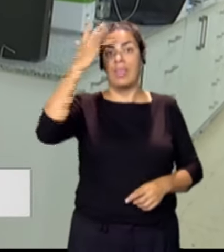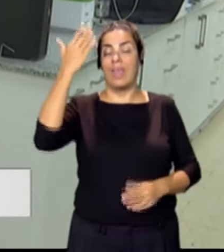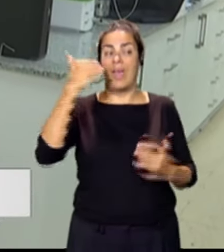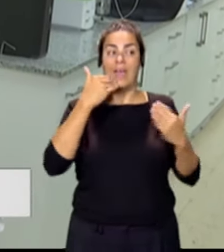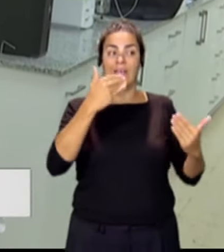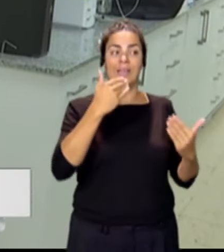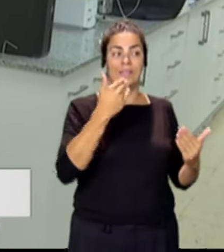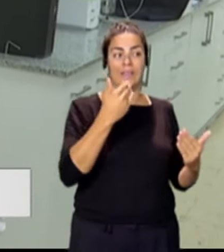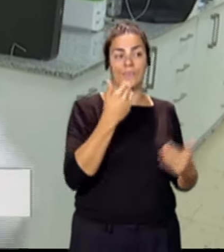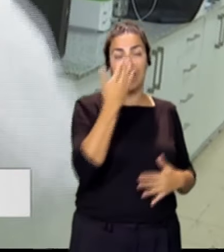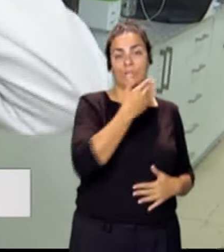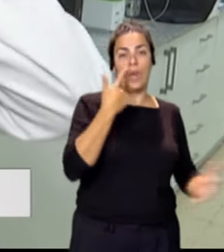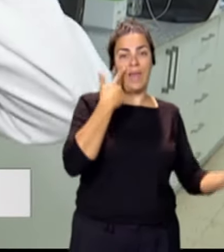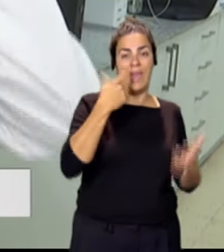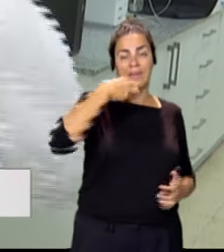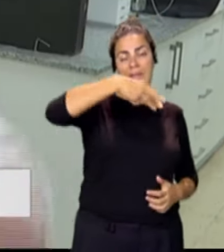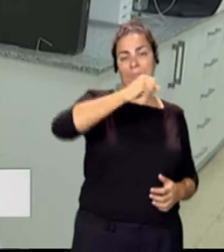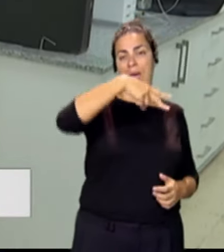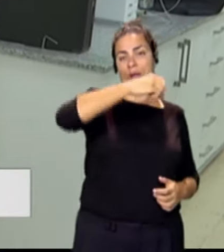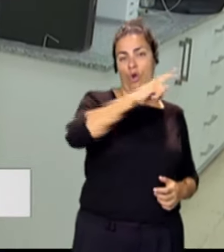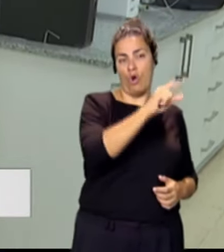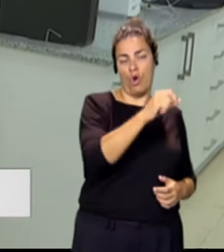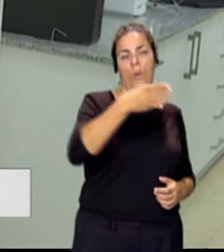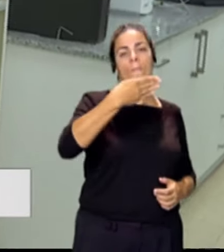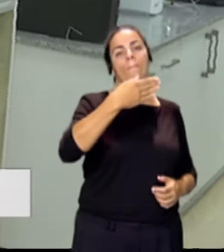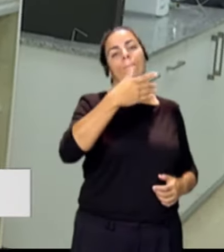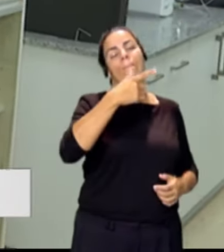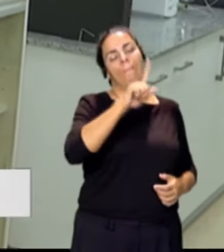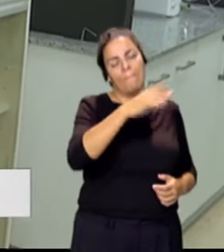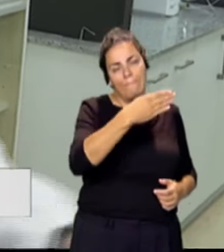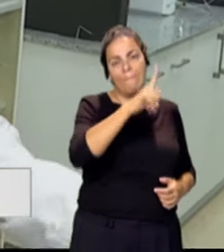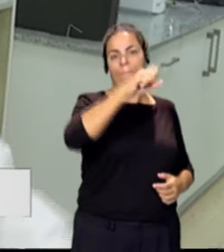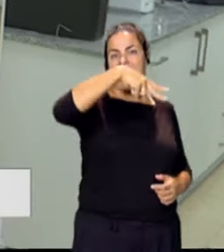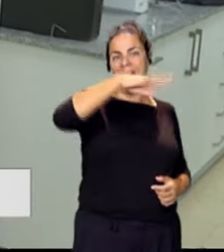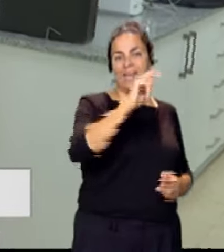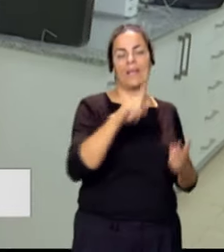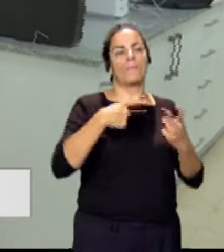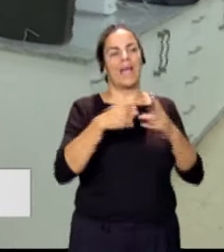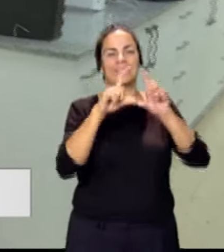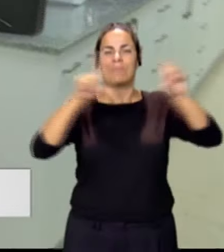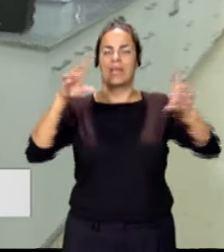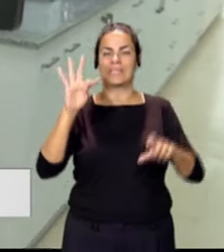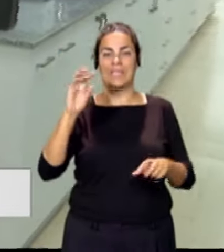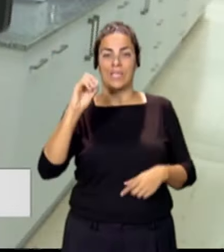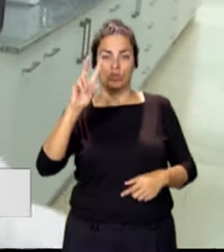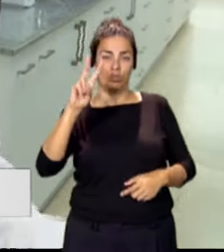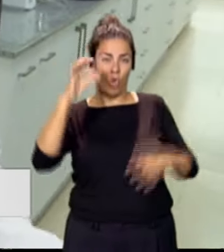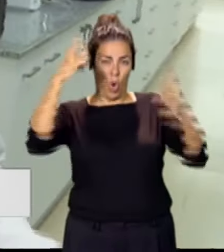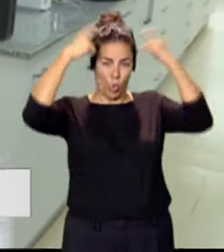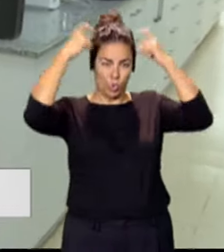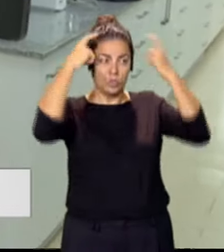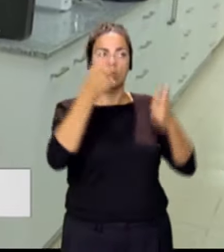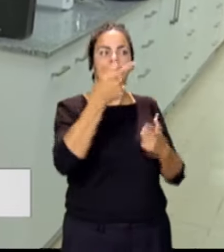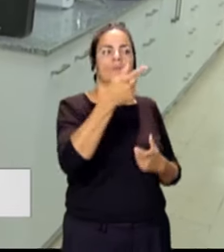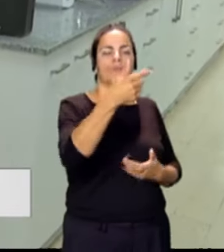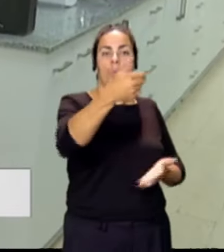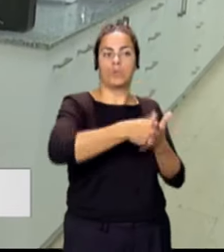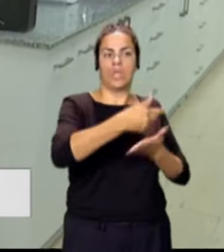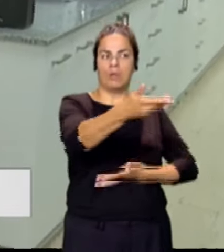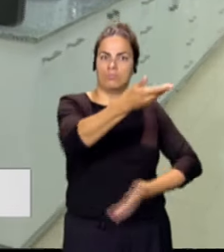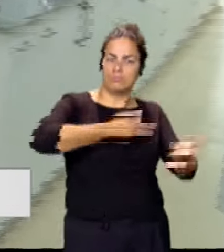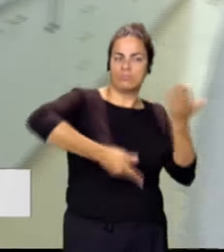arte Manolo blani junto con la empresa Tous y nos propusieron colaborar con ellos para obtener un material con las cenizas del